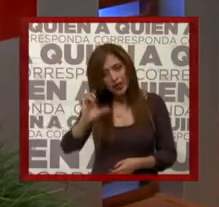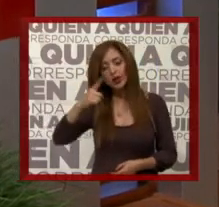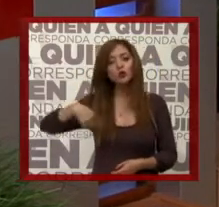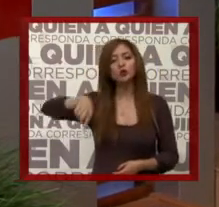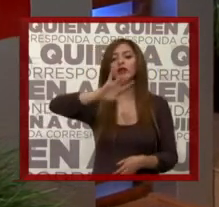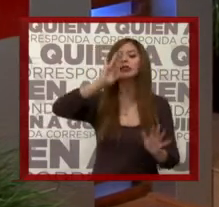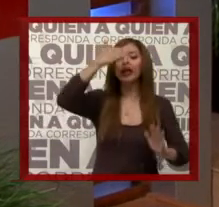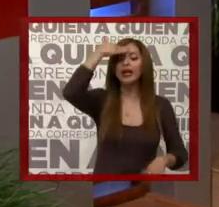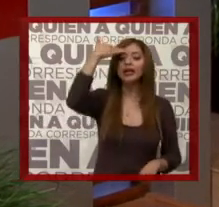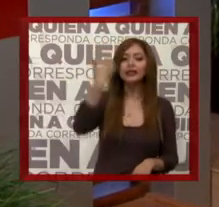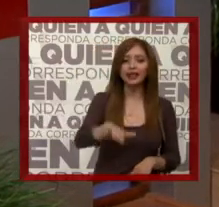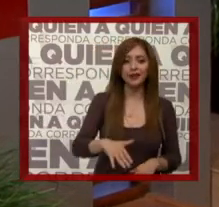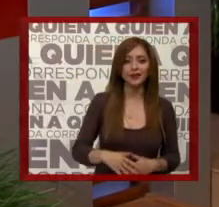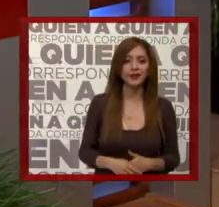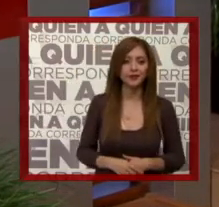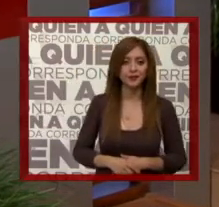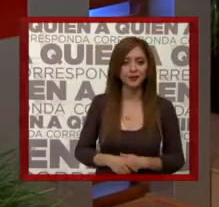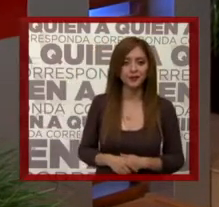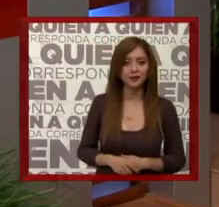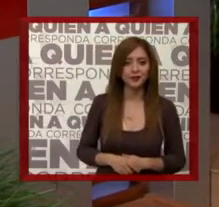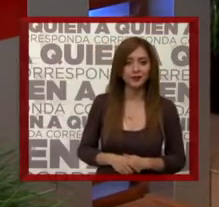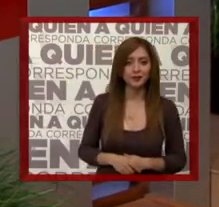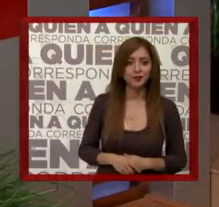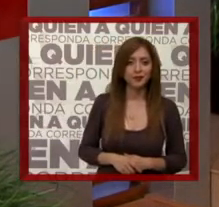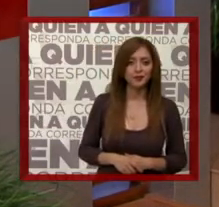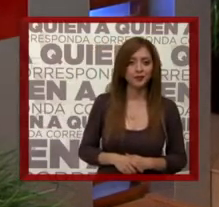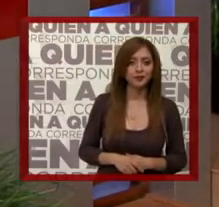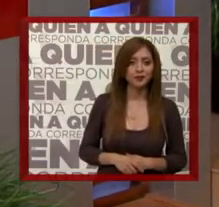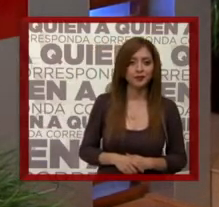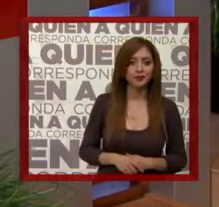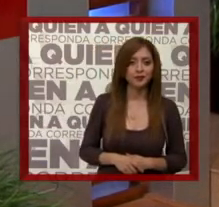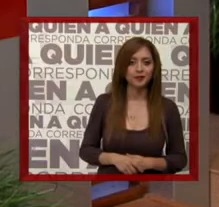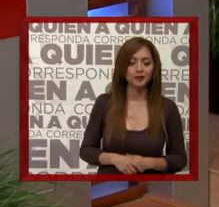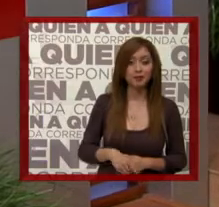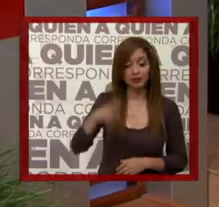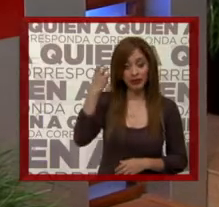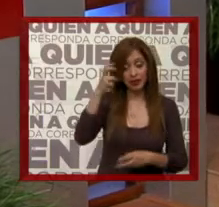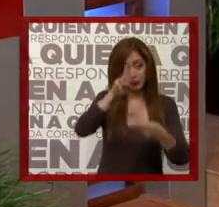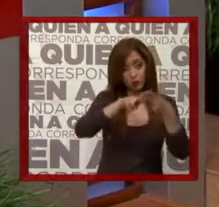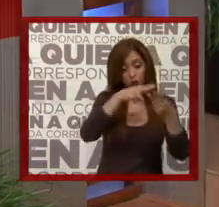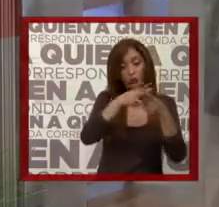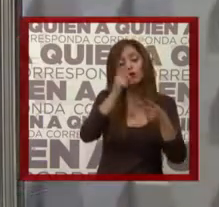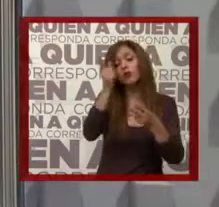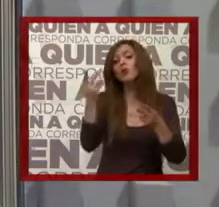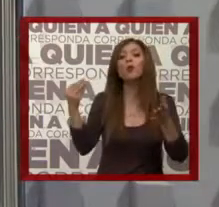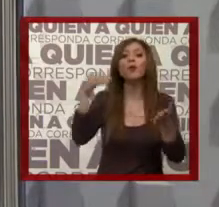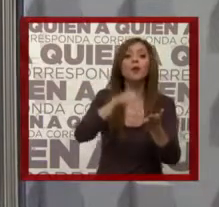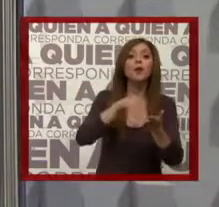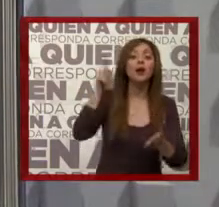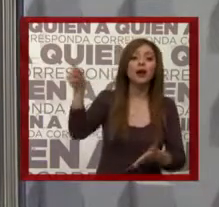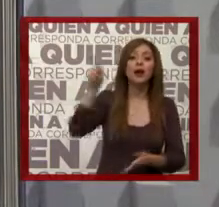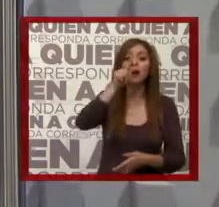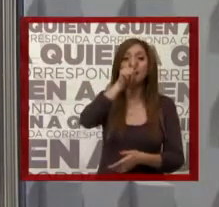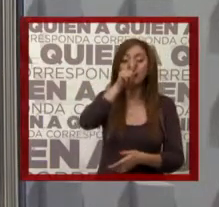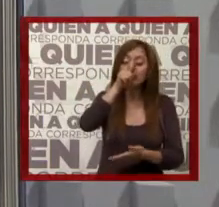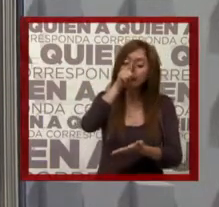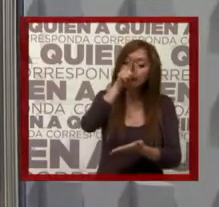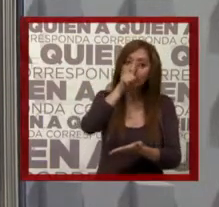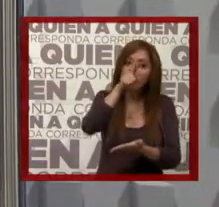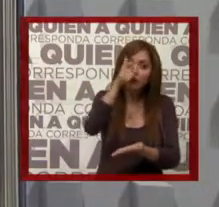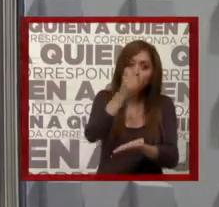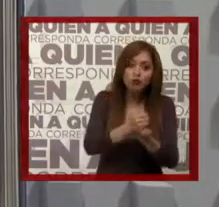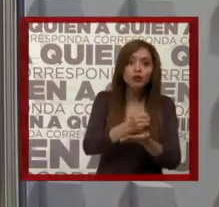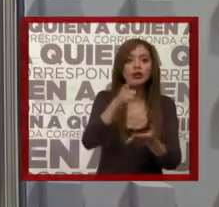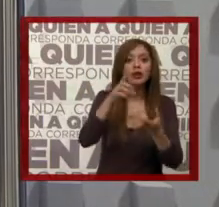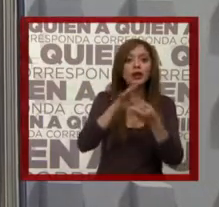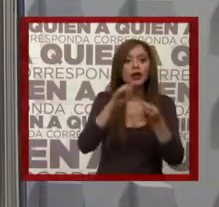sección, Hecho en México, AQC. Con este hashtag y obviamente etiquetando al señor Jorge Arralde en Twitter, van a estar